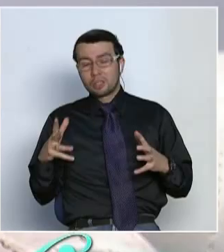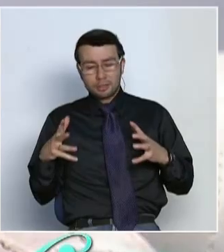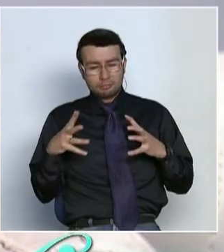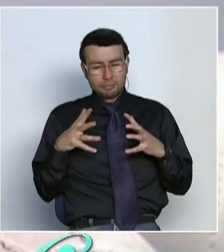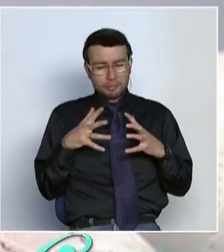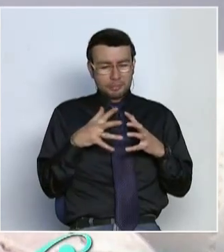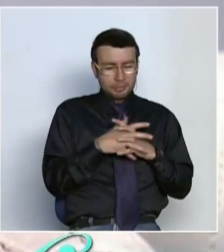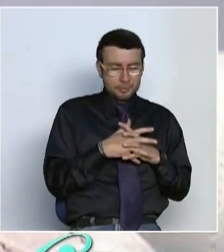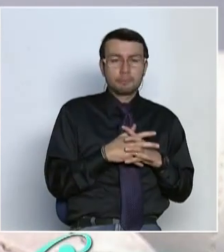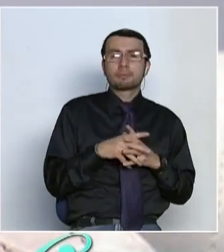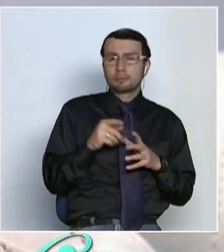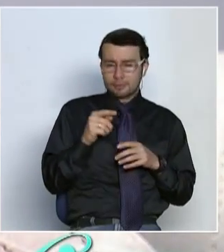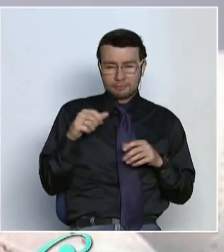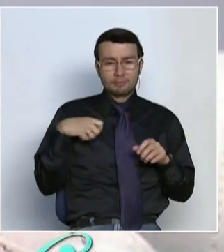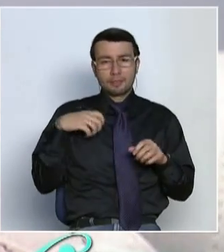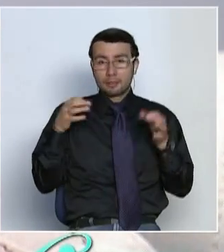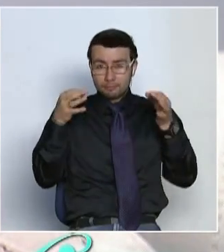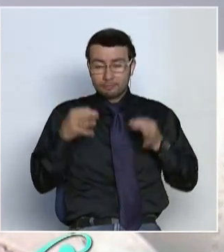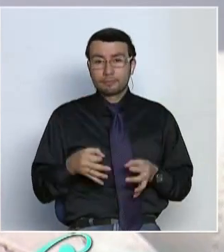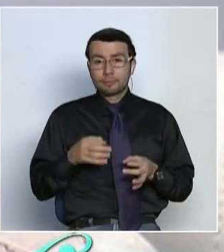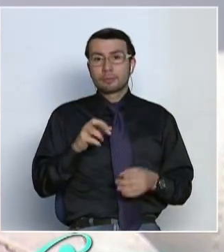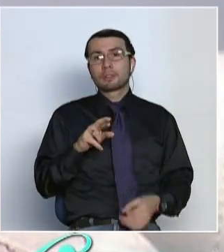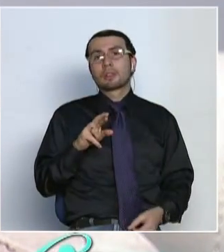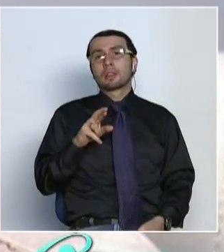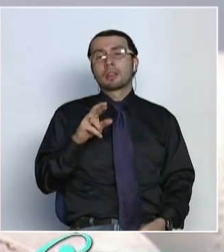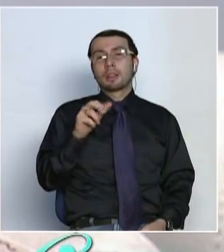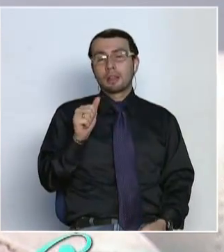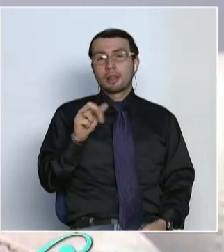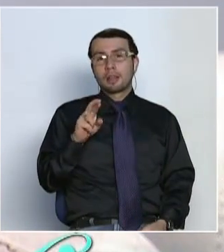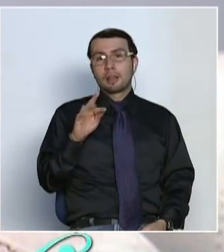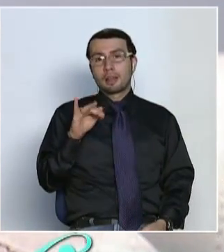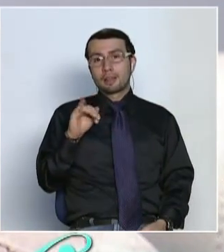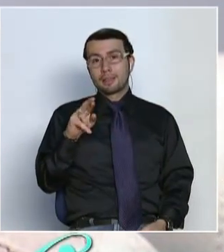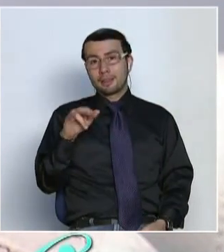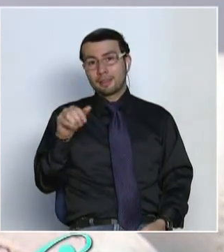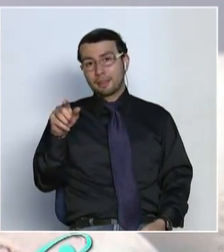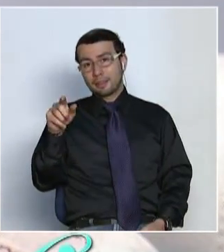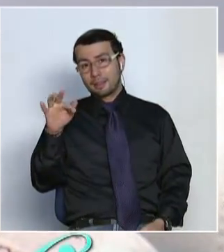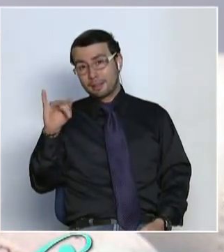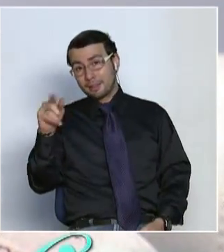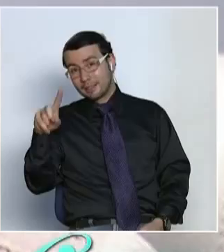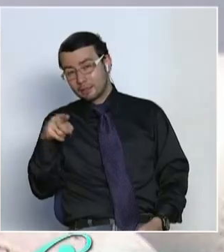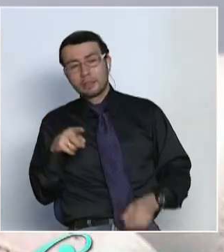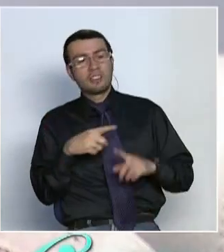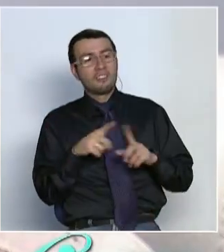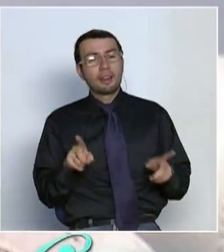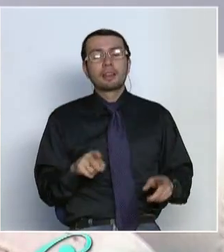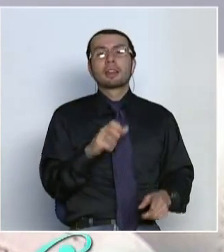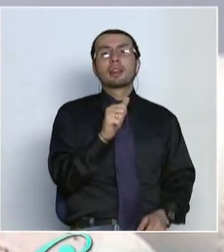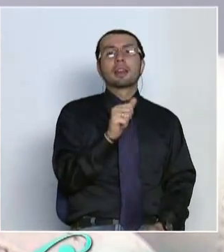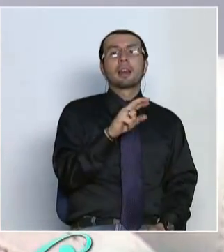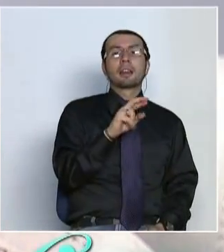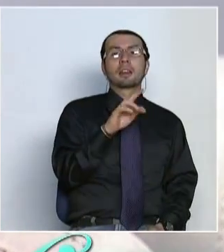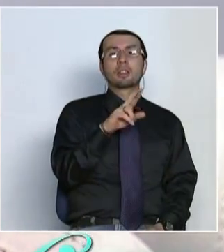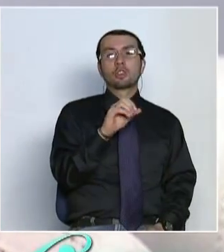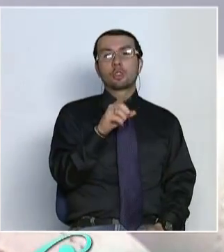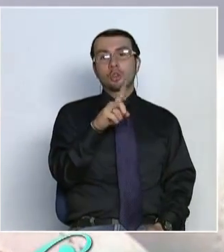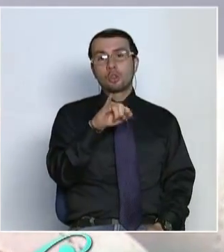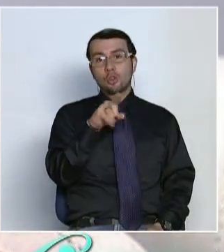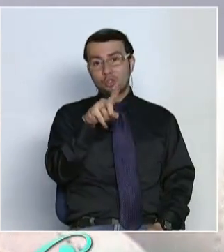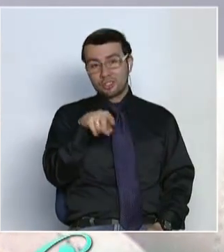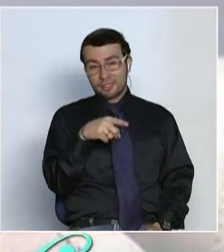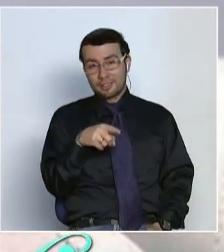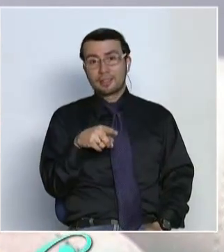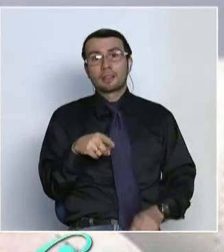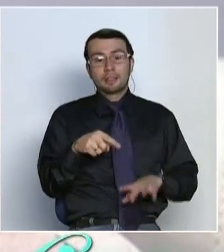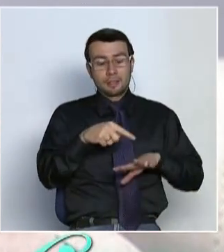con artritis reumatoidea. Diferente a la artrosis, que la artrosis afecta estas articulaciones cerca a las uñas